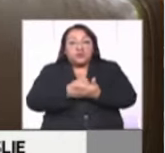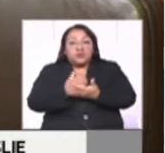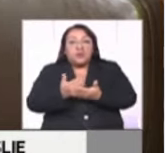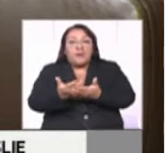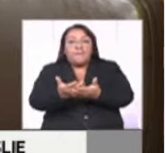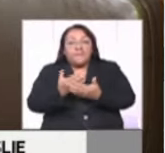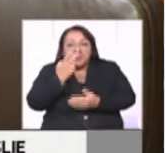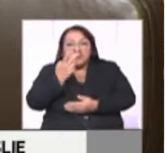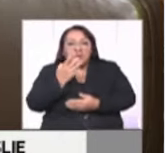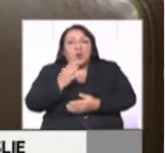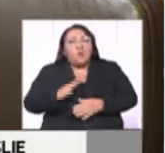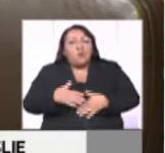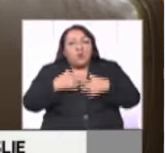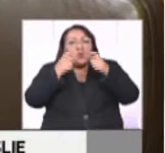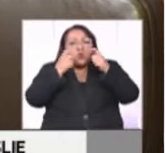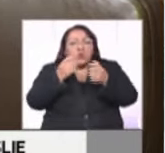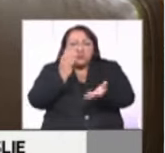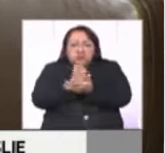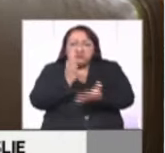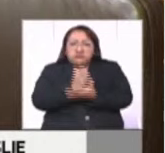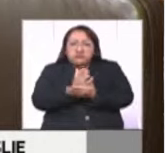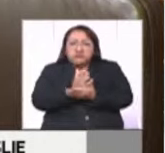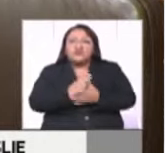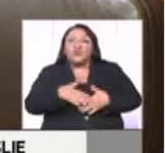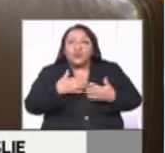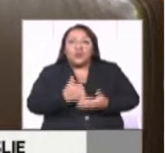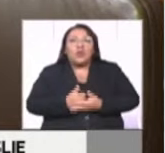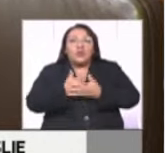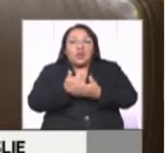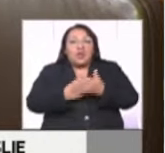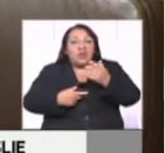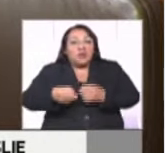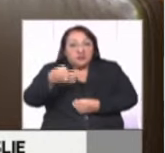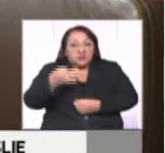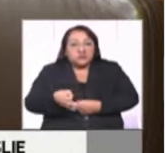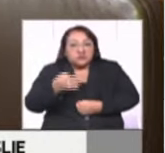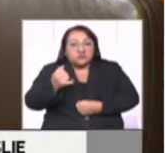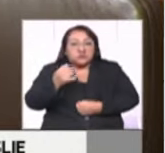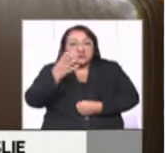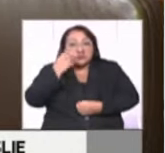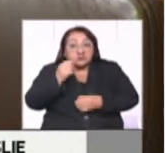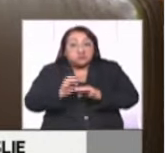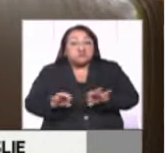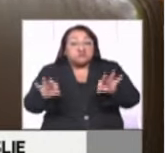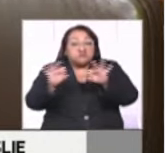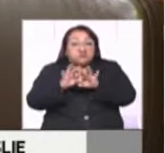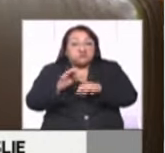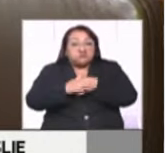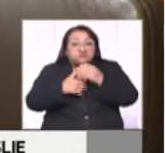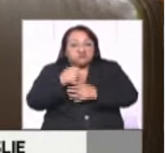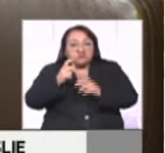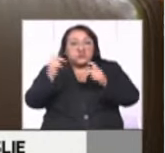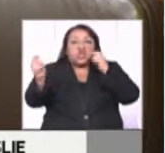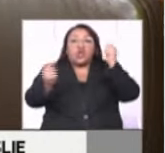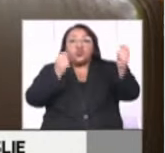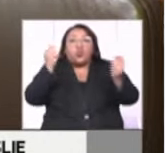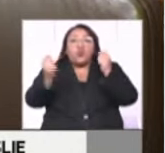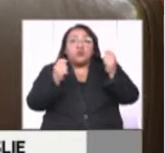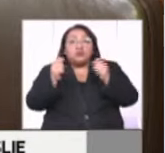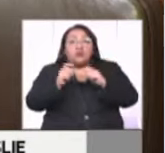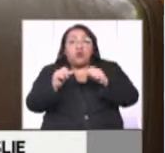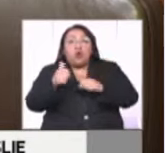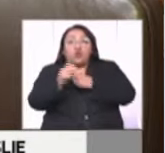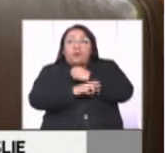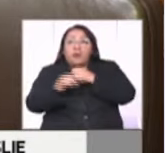el Estado podría hacer un control riguroso, garantizar que efectivamente hay una experiencia importante para todos los turistas nacionales y